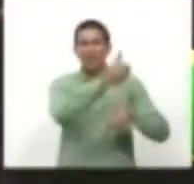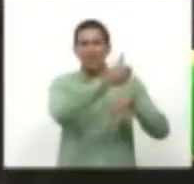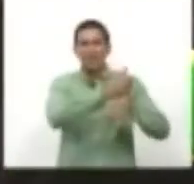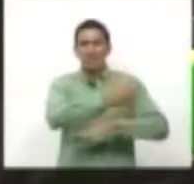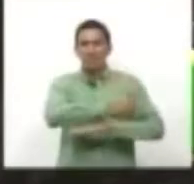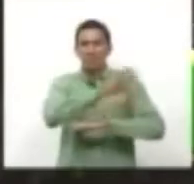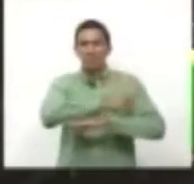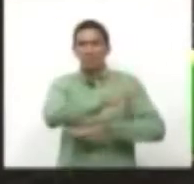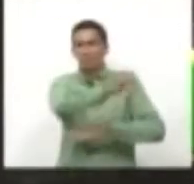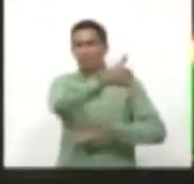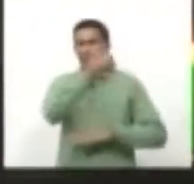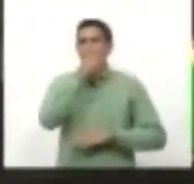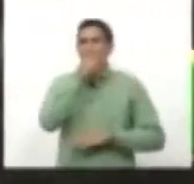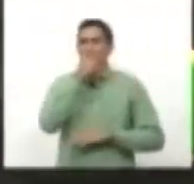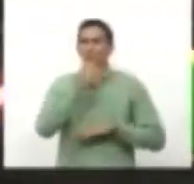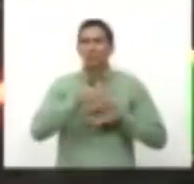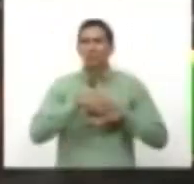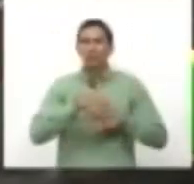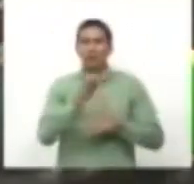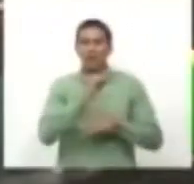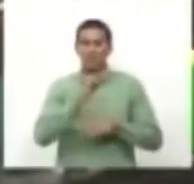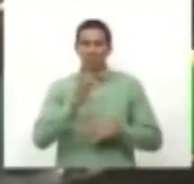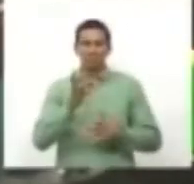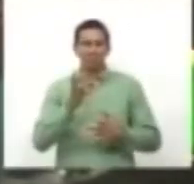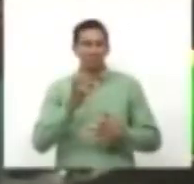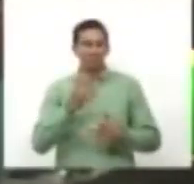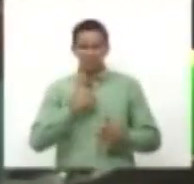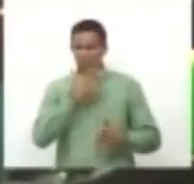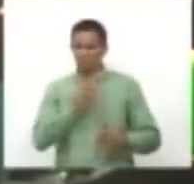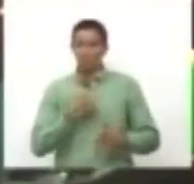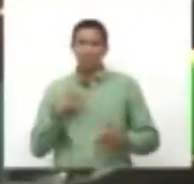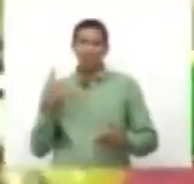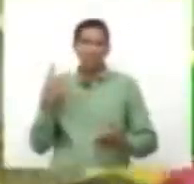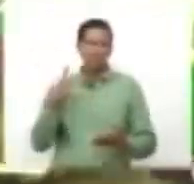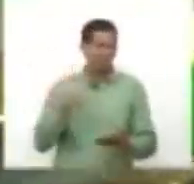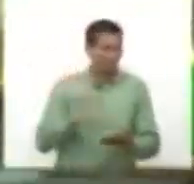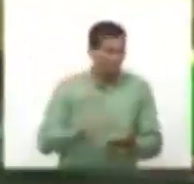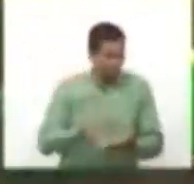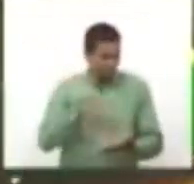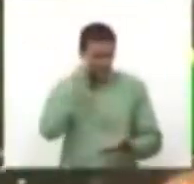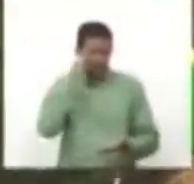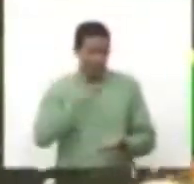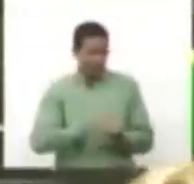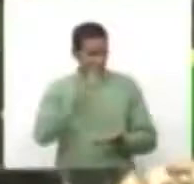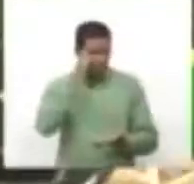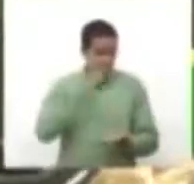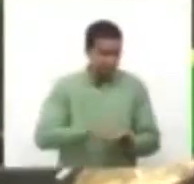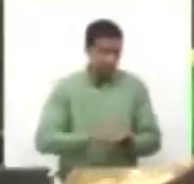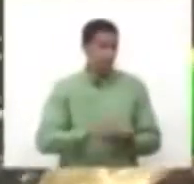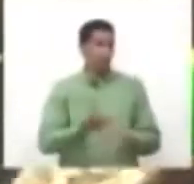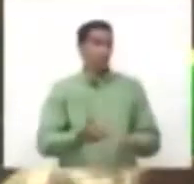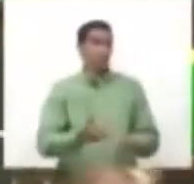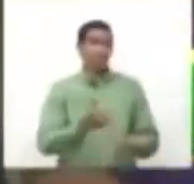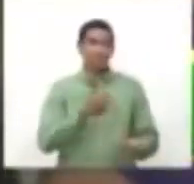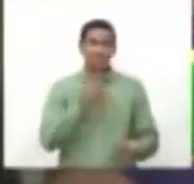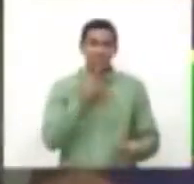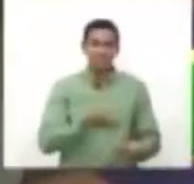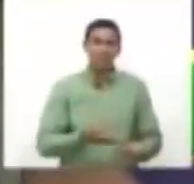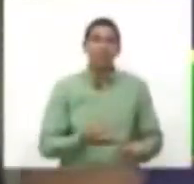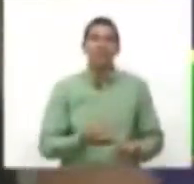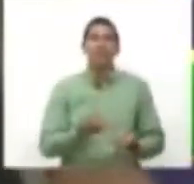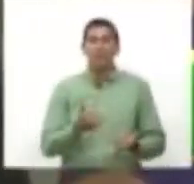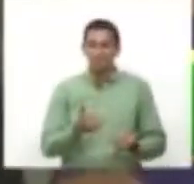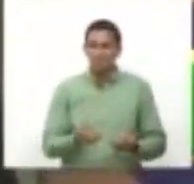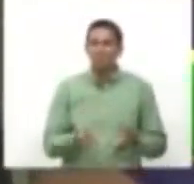del carro. O sea, todavía estoy aquí, no lo creo. Yo no lo creía. Aún quedan muchos premios por entregar para esos